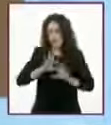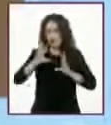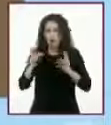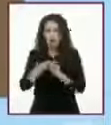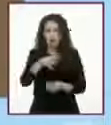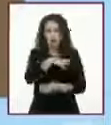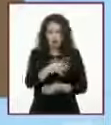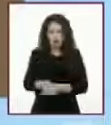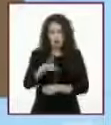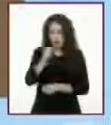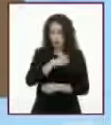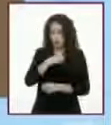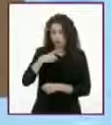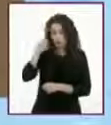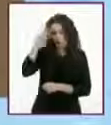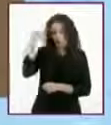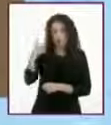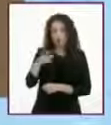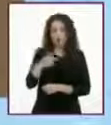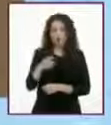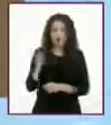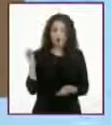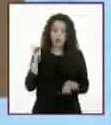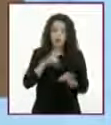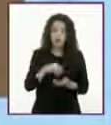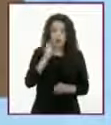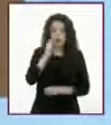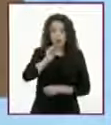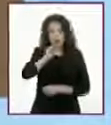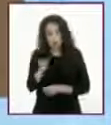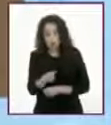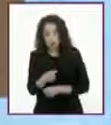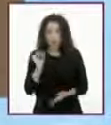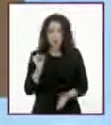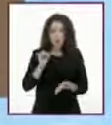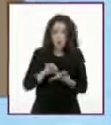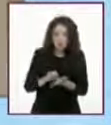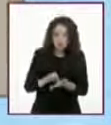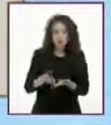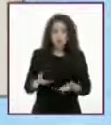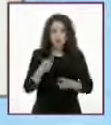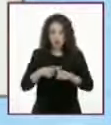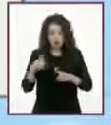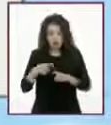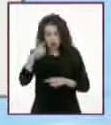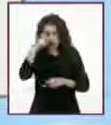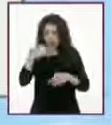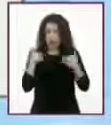signos de puntuación para que tu receptor comprenda claramente tu texto.